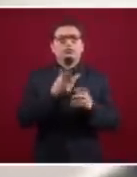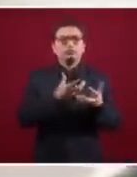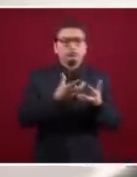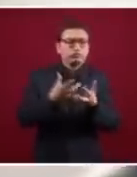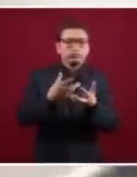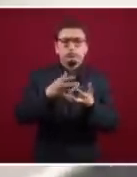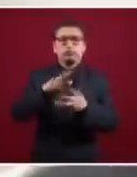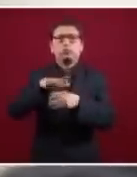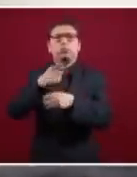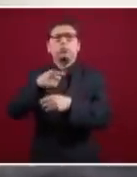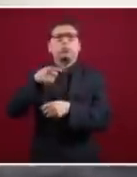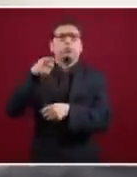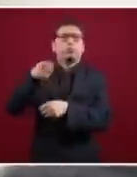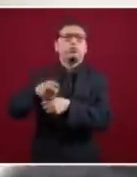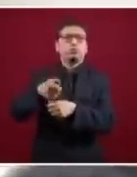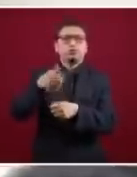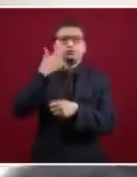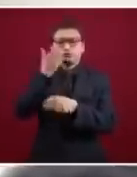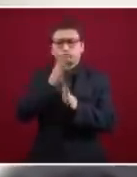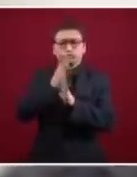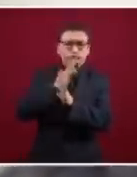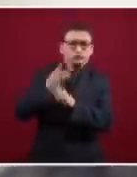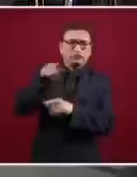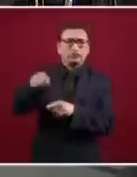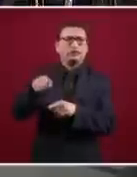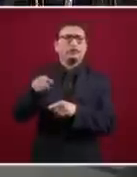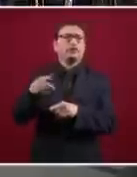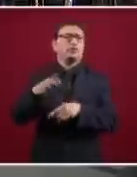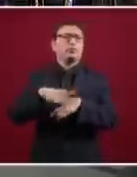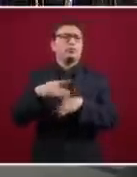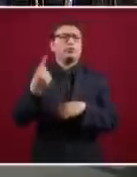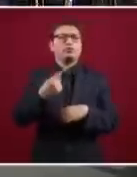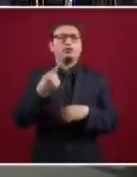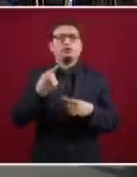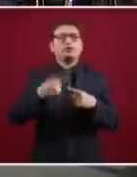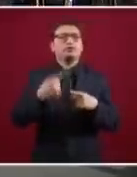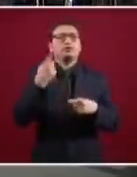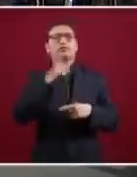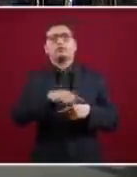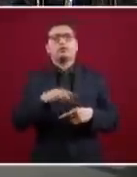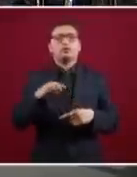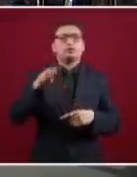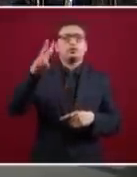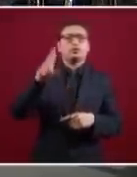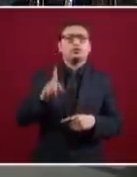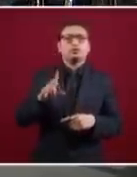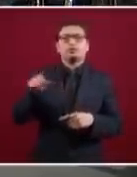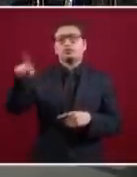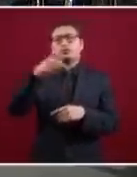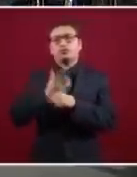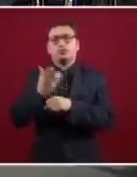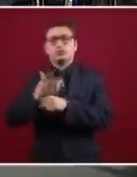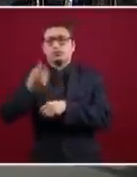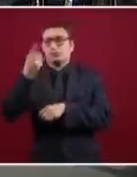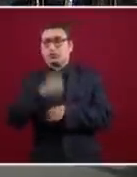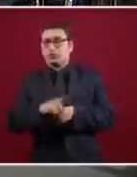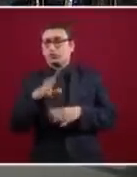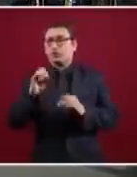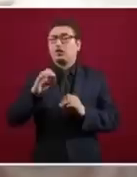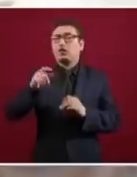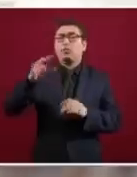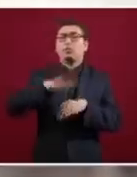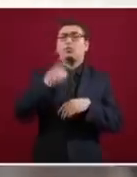acción porque se realice este operativo fue por pues por instrucciones de washington acaso es por esta orden de